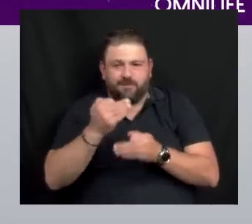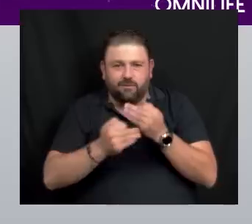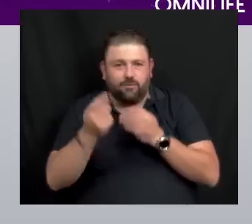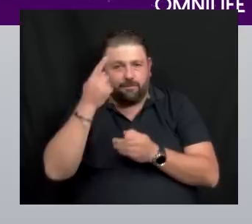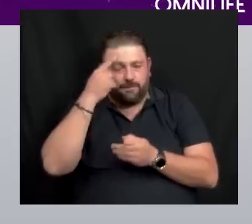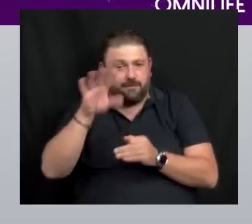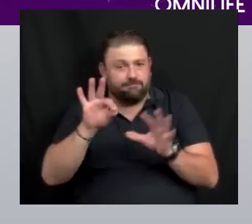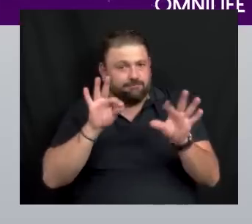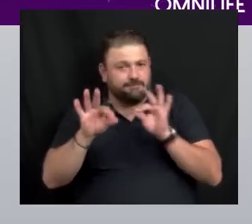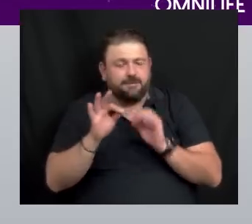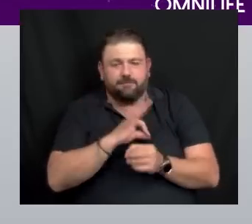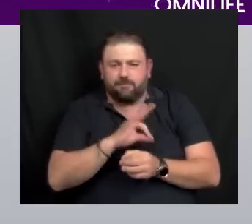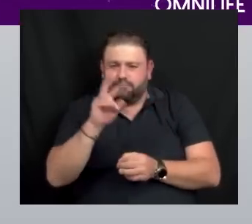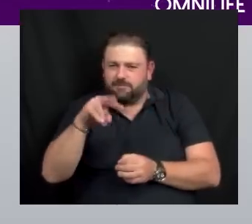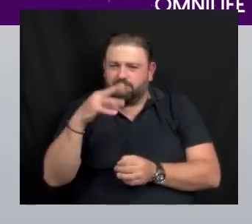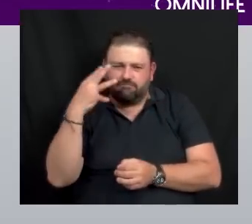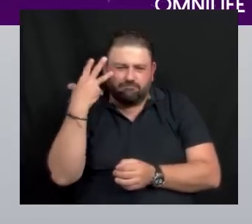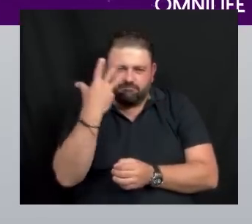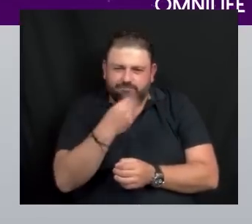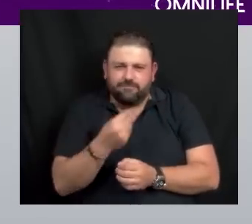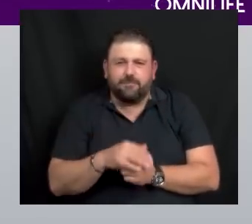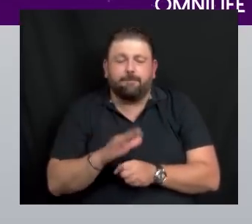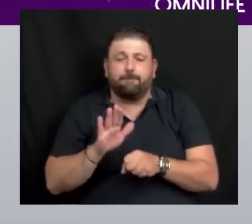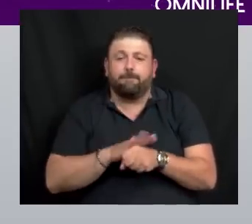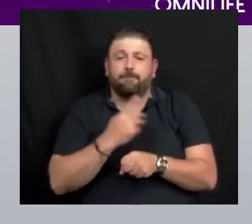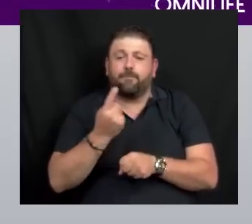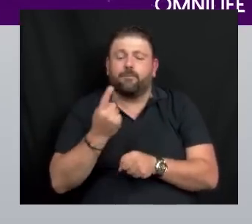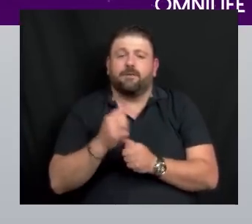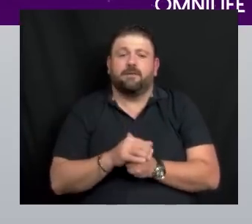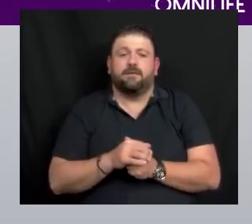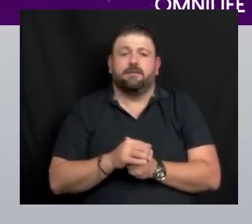una maravilla también. Es una maravilla porque